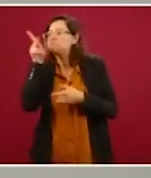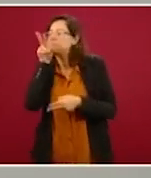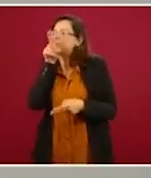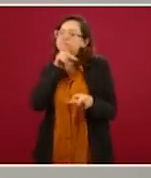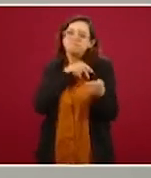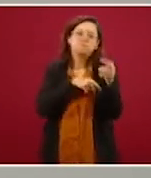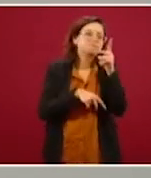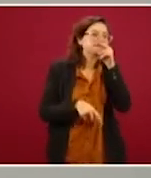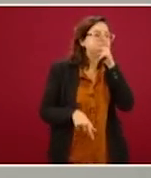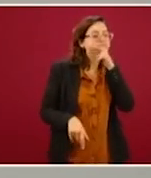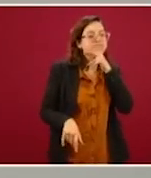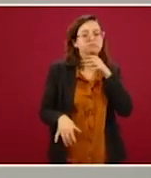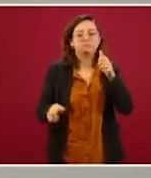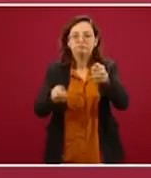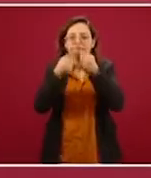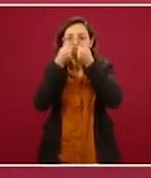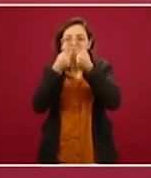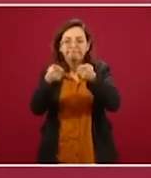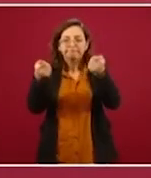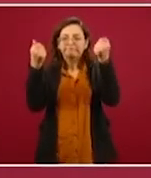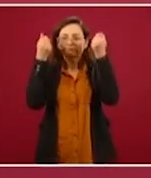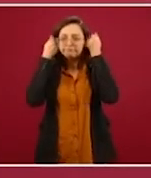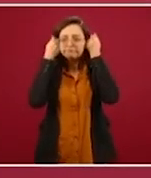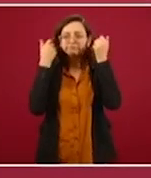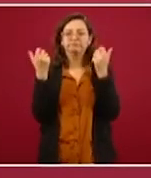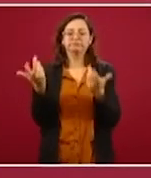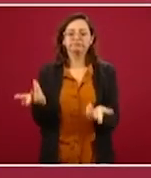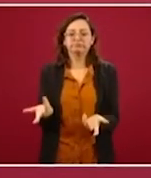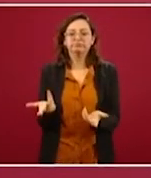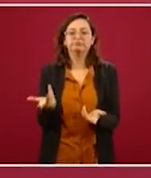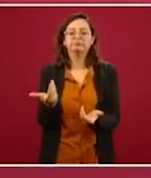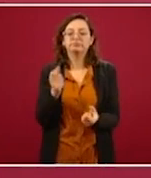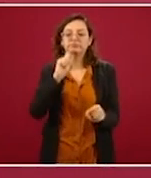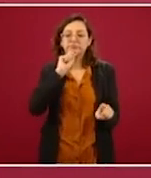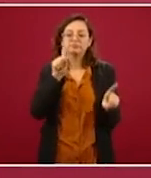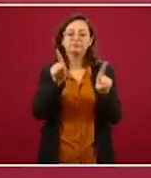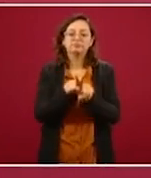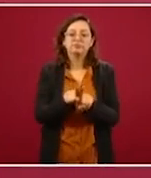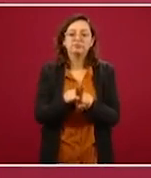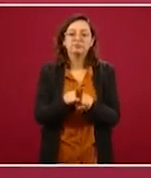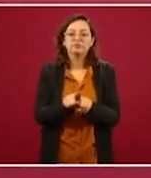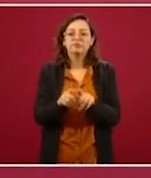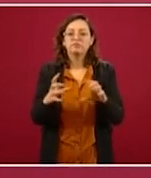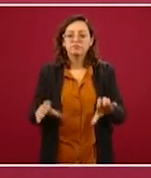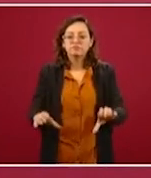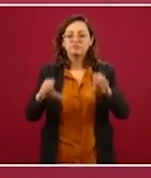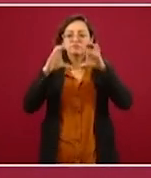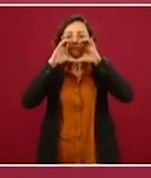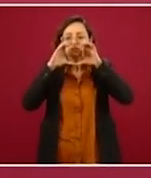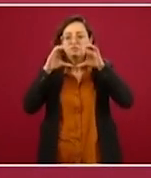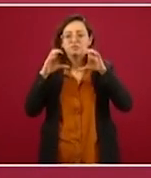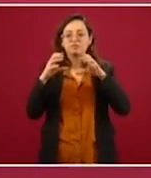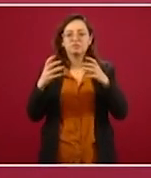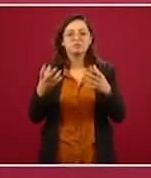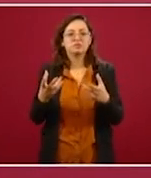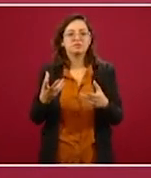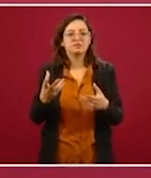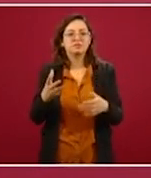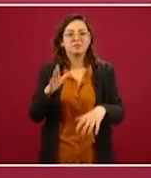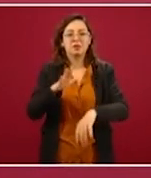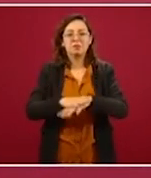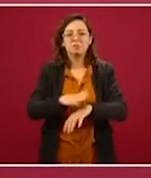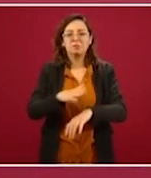lo están recomendando, de usar no solo cubrebocas, sino aditamentos más técnicamente